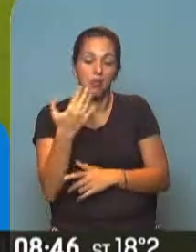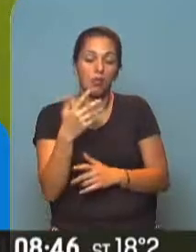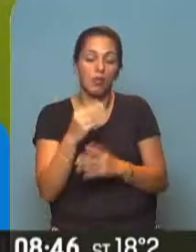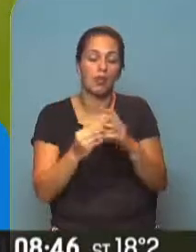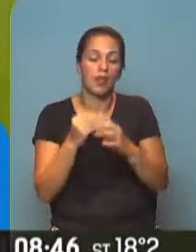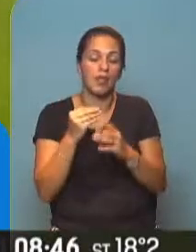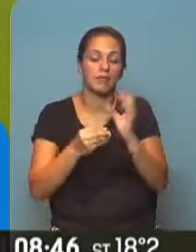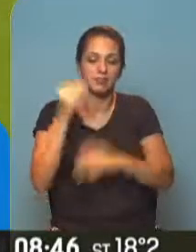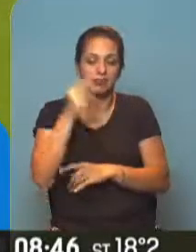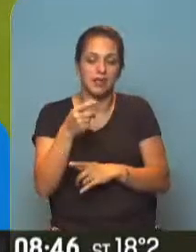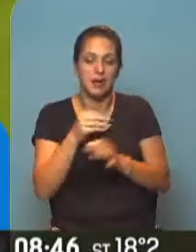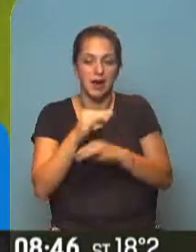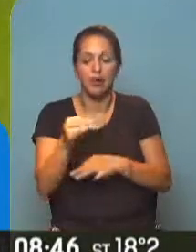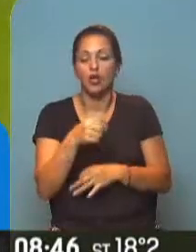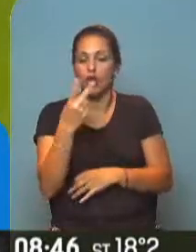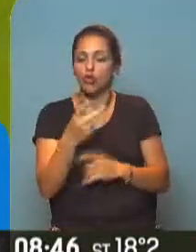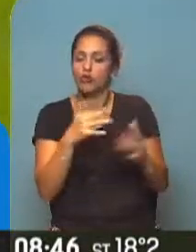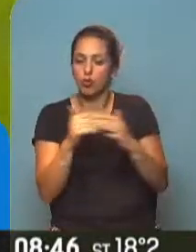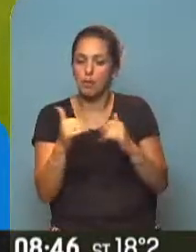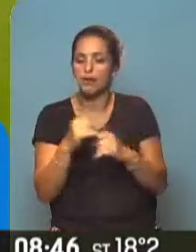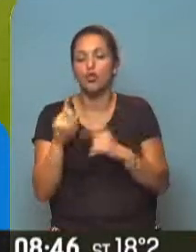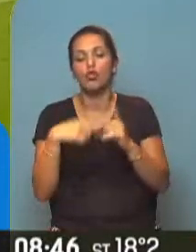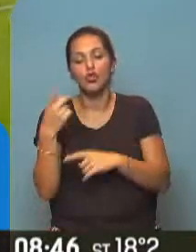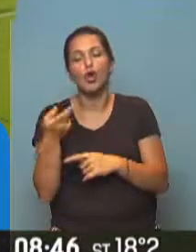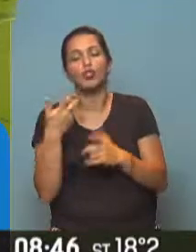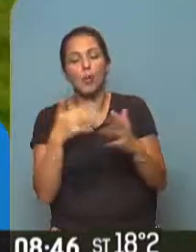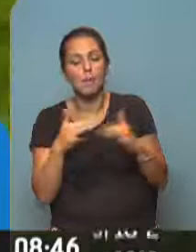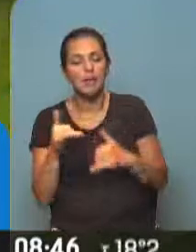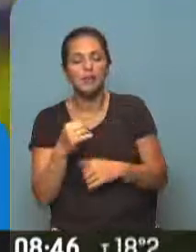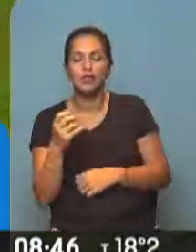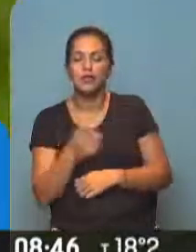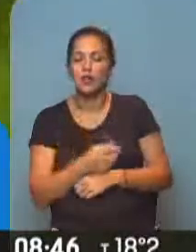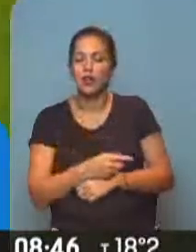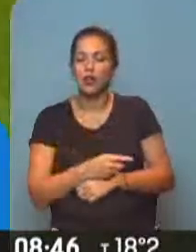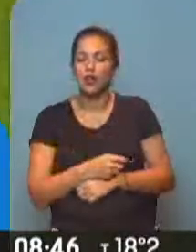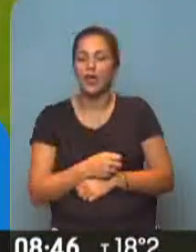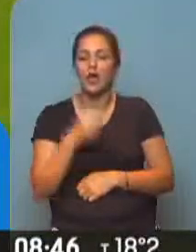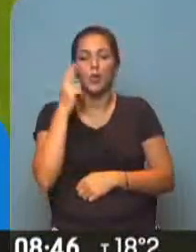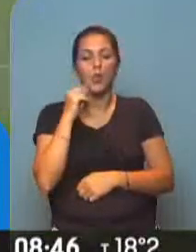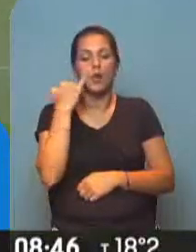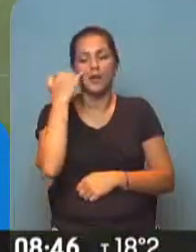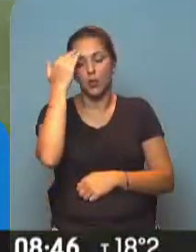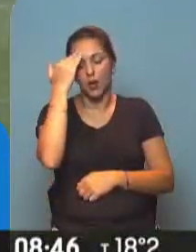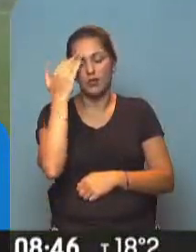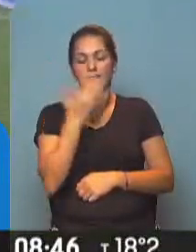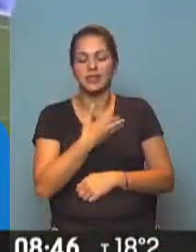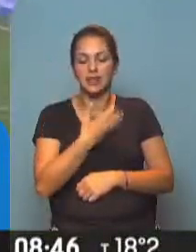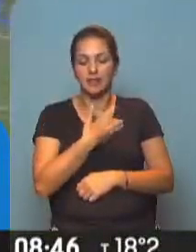Otro partido de dos muy buenos protagonistas a las 21:15 en Santa